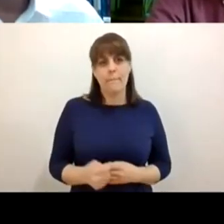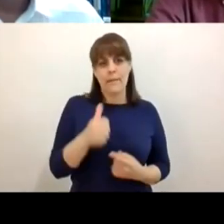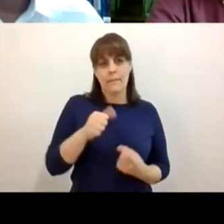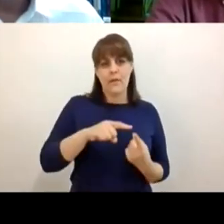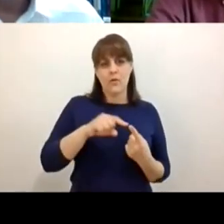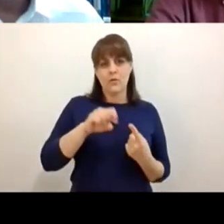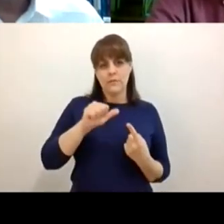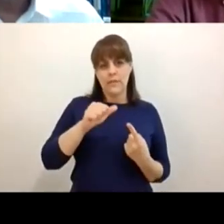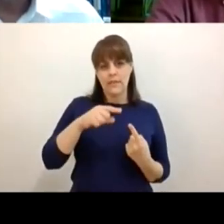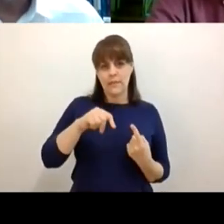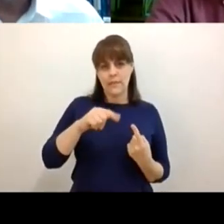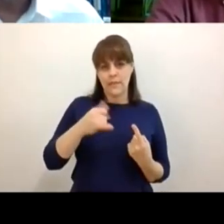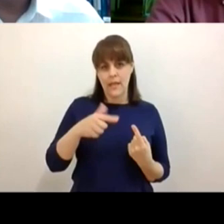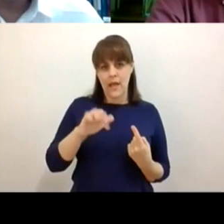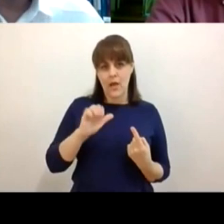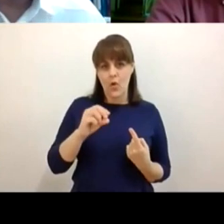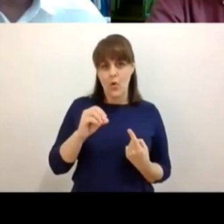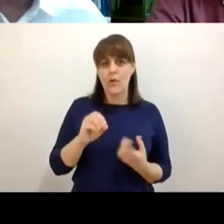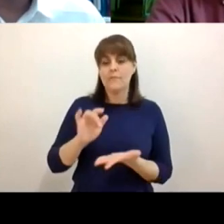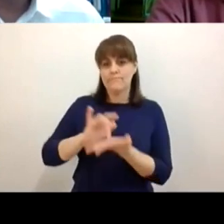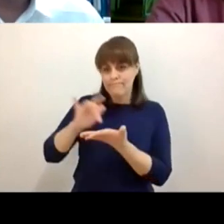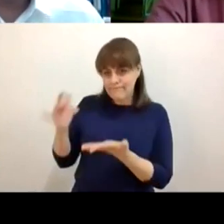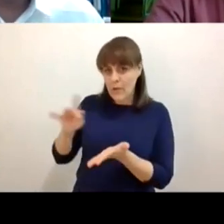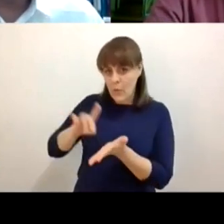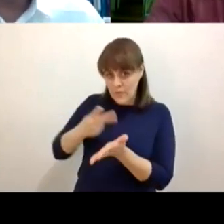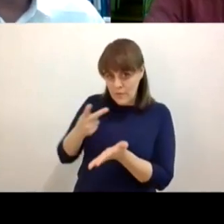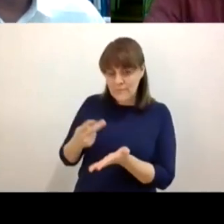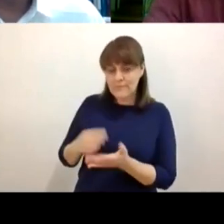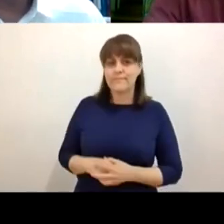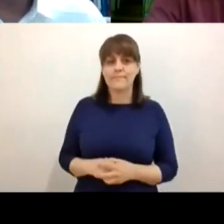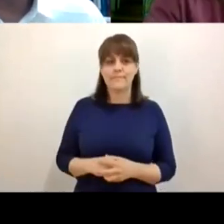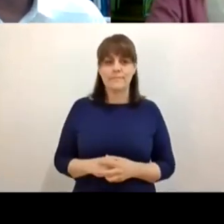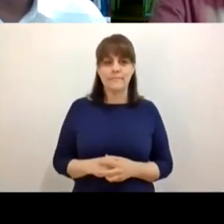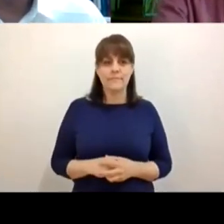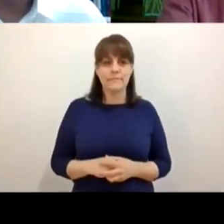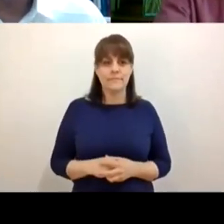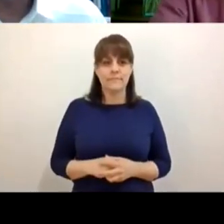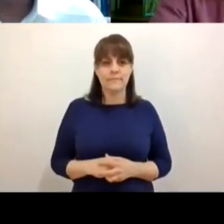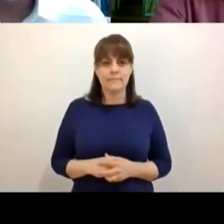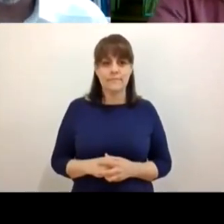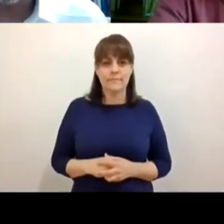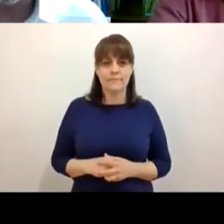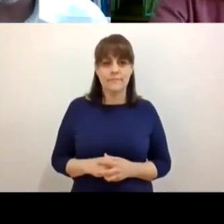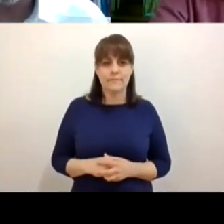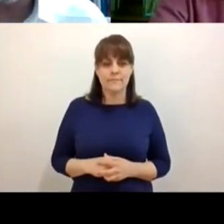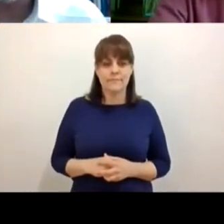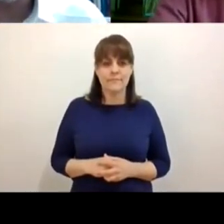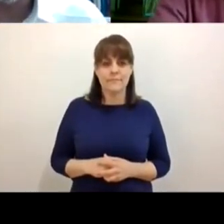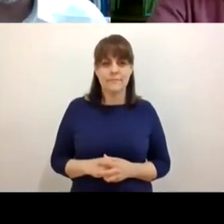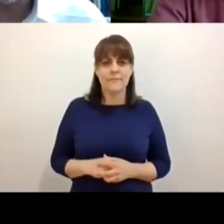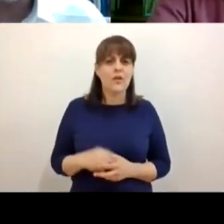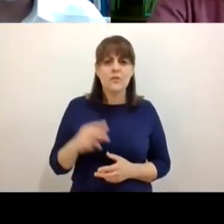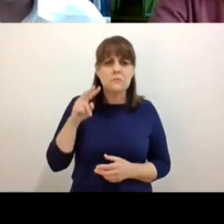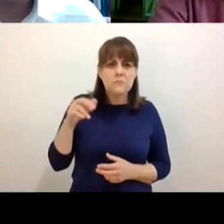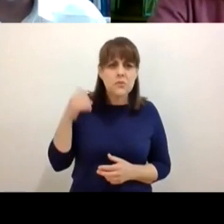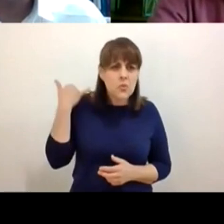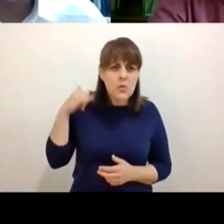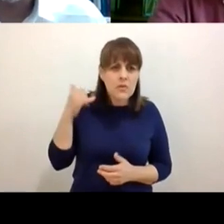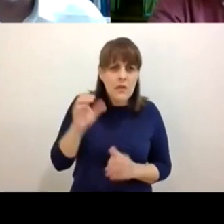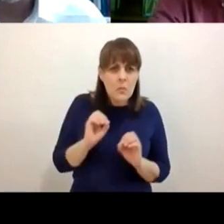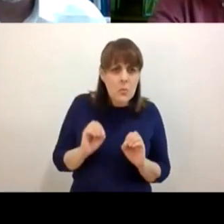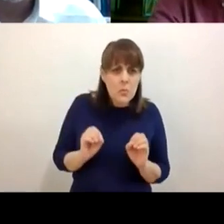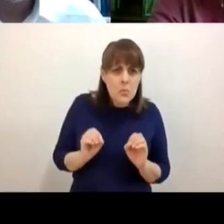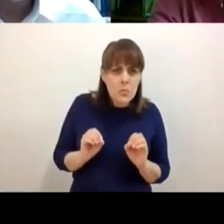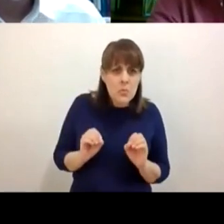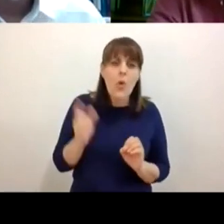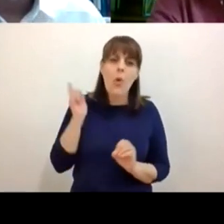magistrado. Muchas gracias de nuevo, Ceci. Y no oí nadie de Yucatán, pero esperemos que Yucatán también nos estén